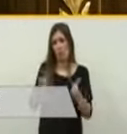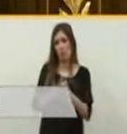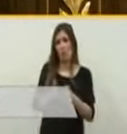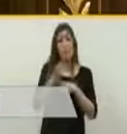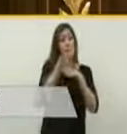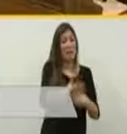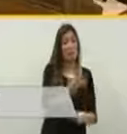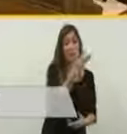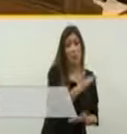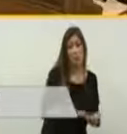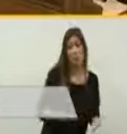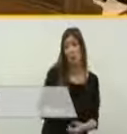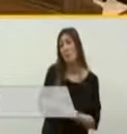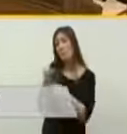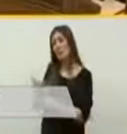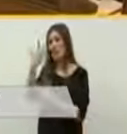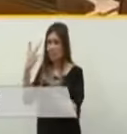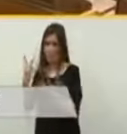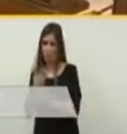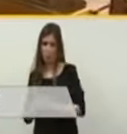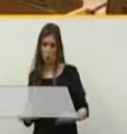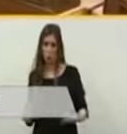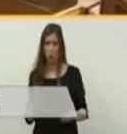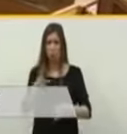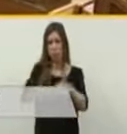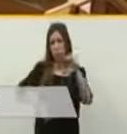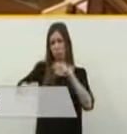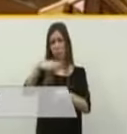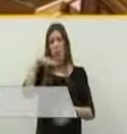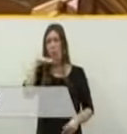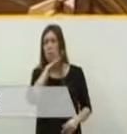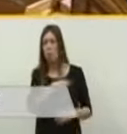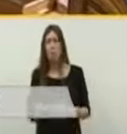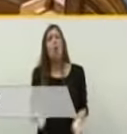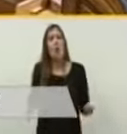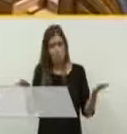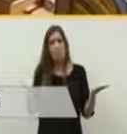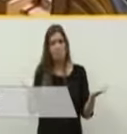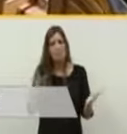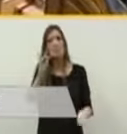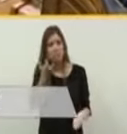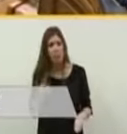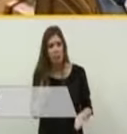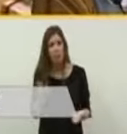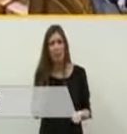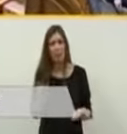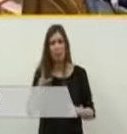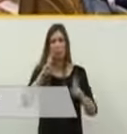¿eh? 5 y 7 porque solo... Hombre, bueno, si se van a sumar...